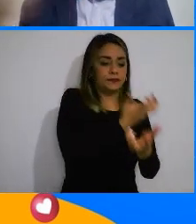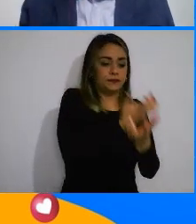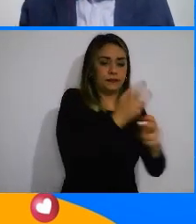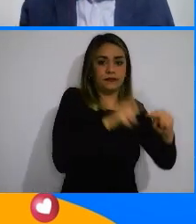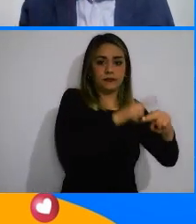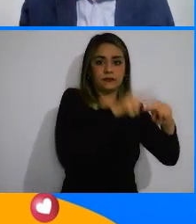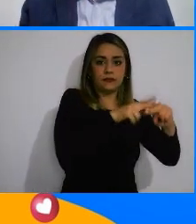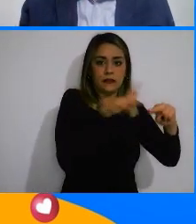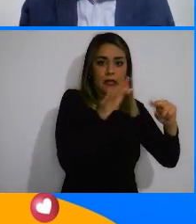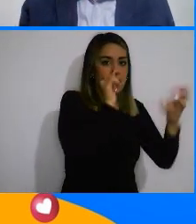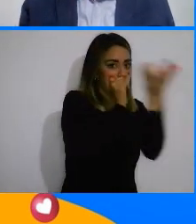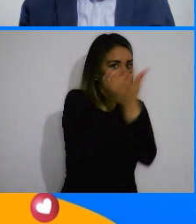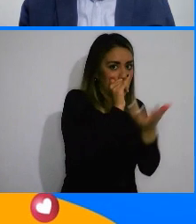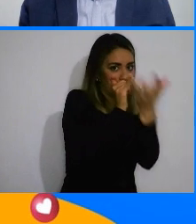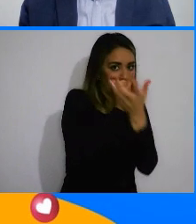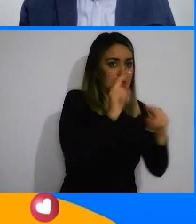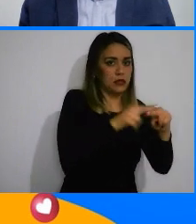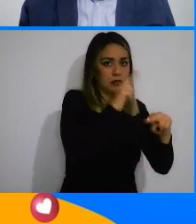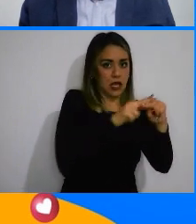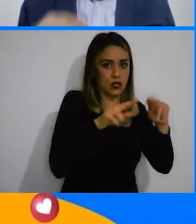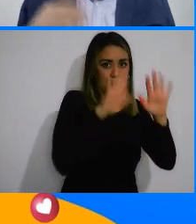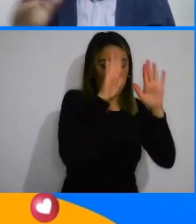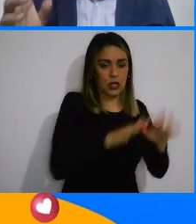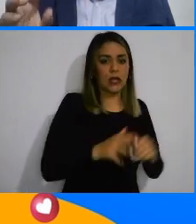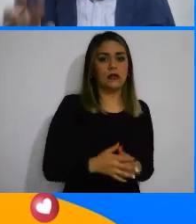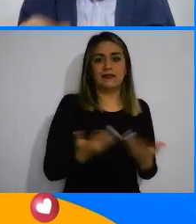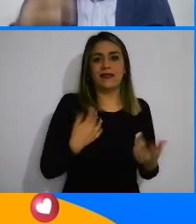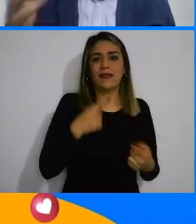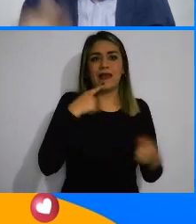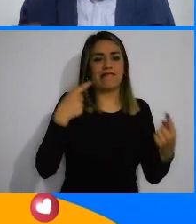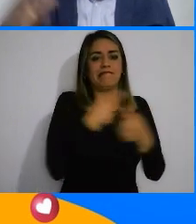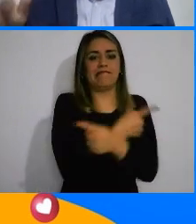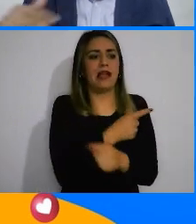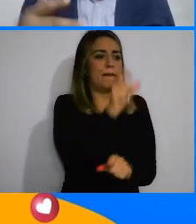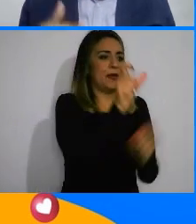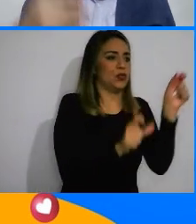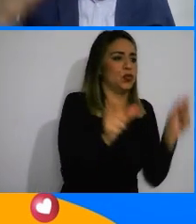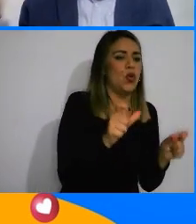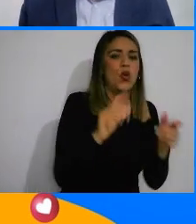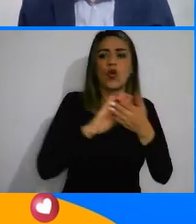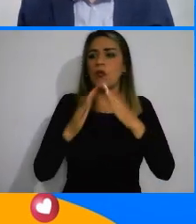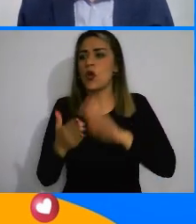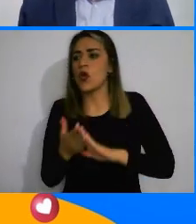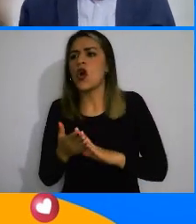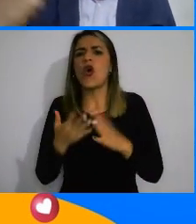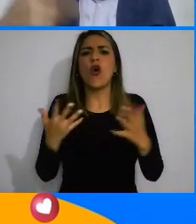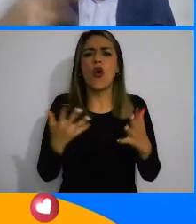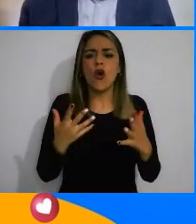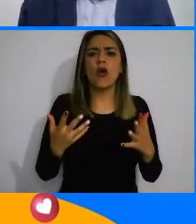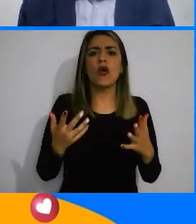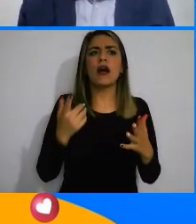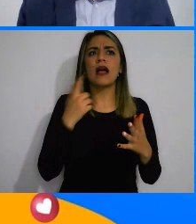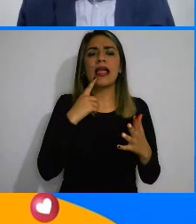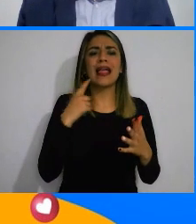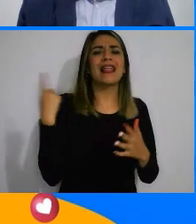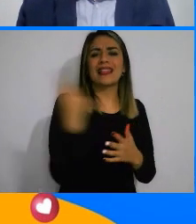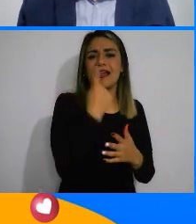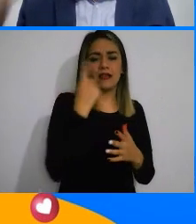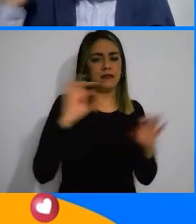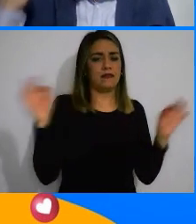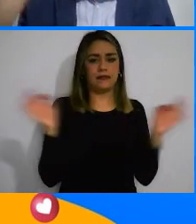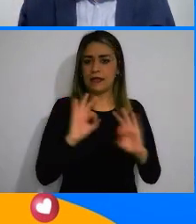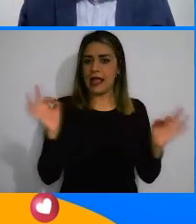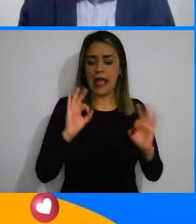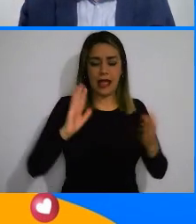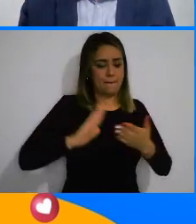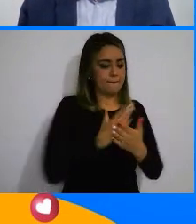la ecología como una ciencia natural. Entonces no podemos hablar ni de la población, ni de la comunidad, ni de comuna, ni de nada de eso que a